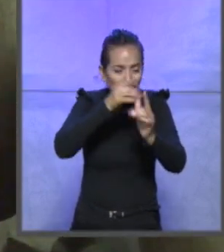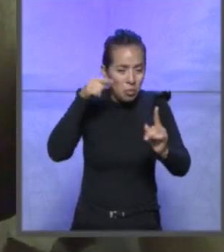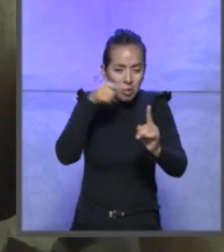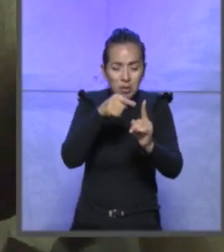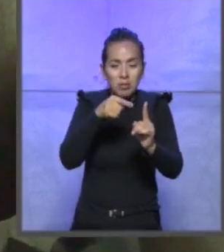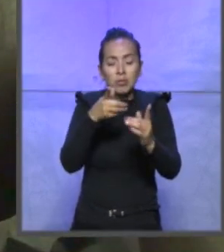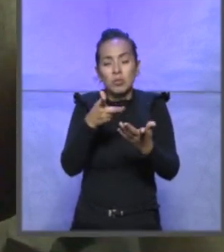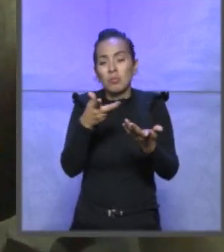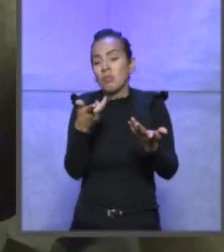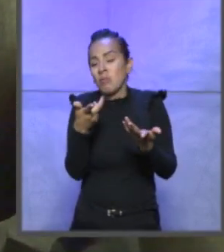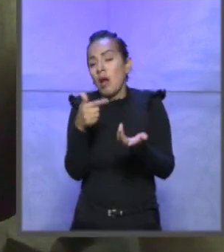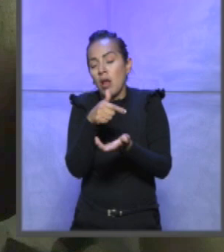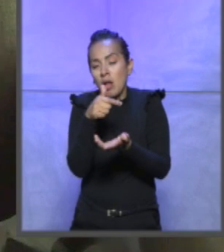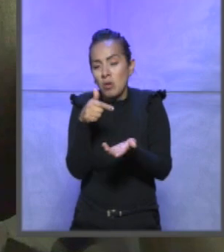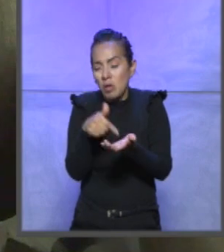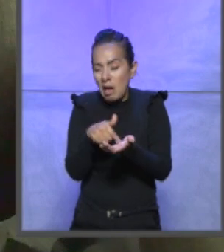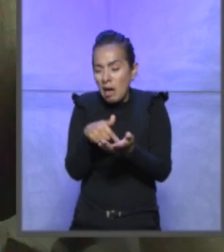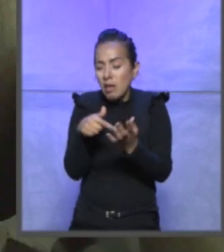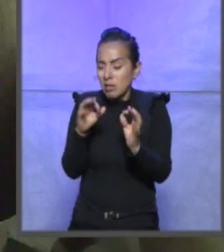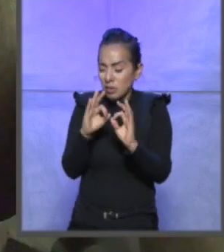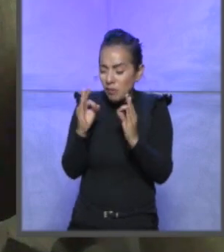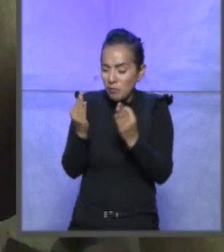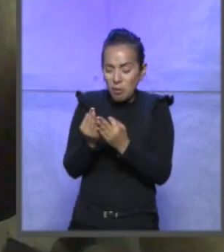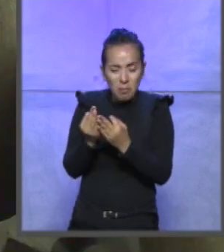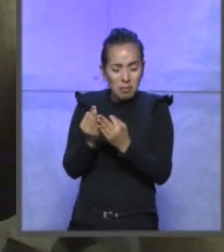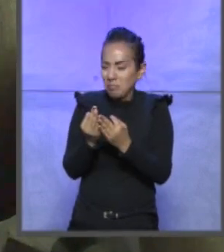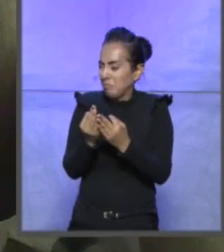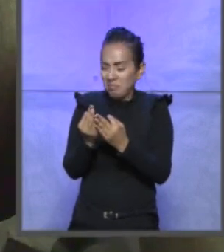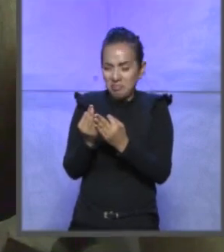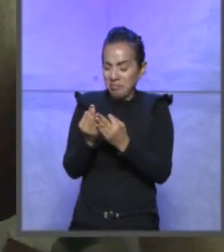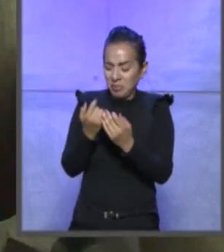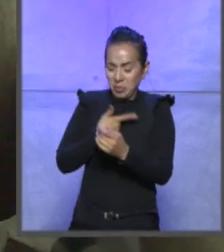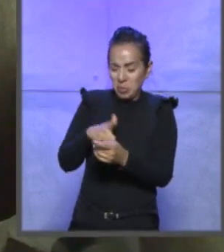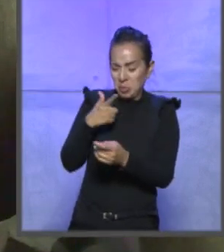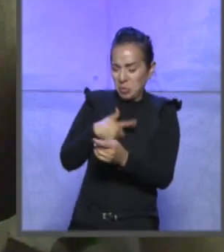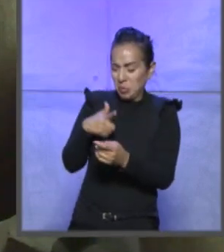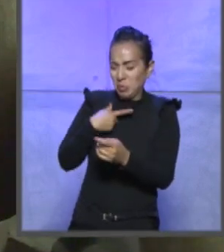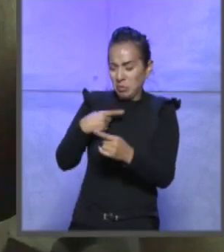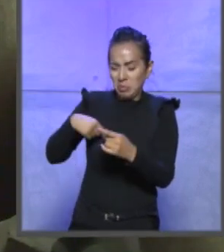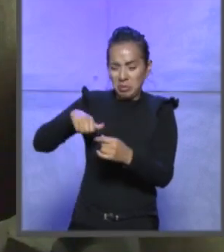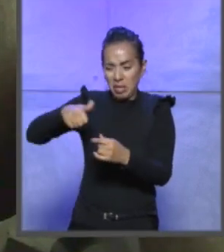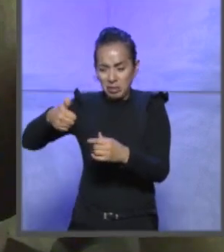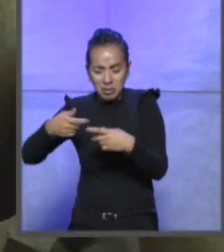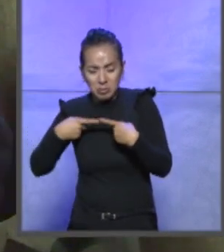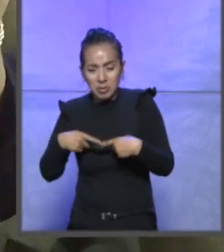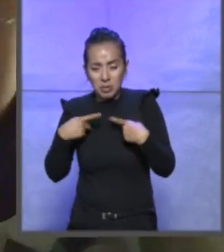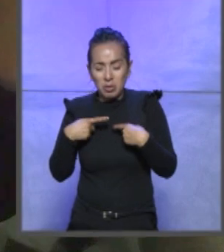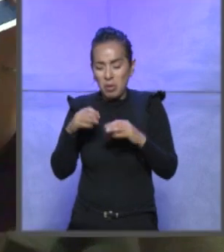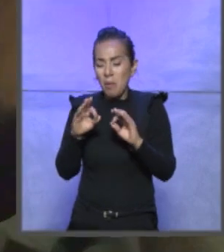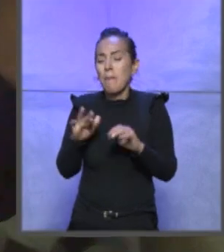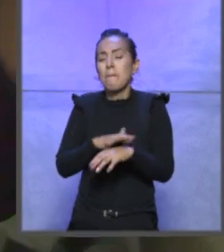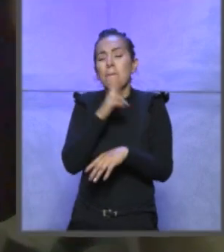donde podamos vivir formas de intolerancia por nuestra forma de pensar,